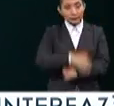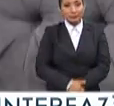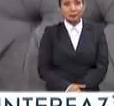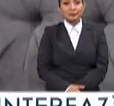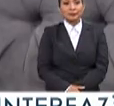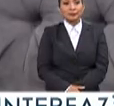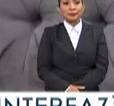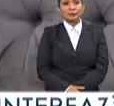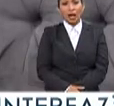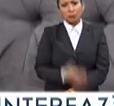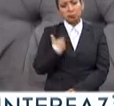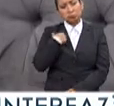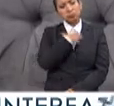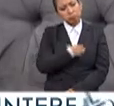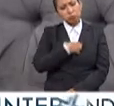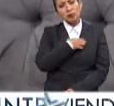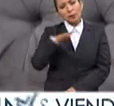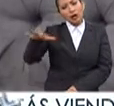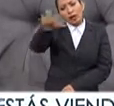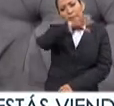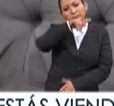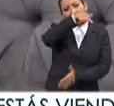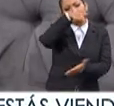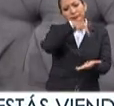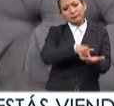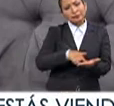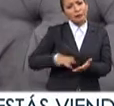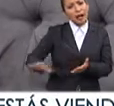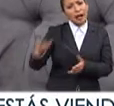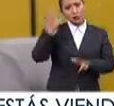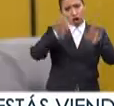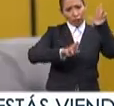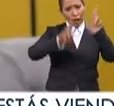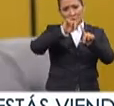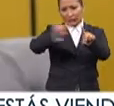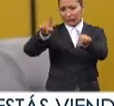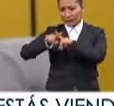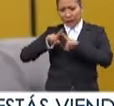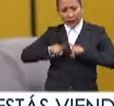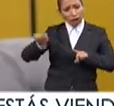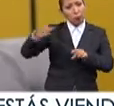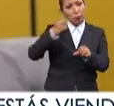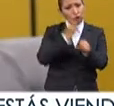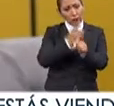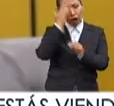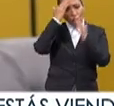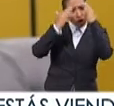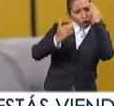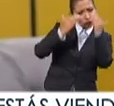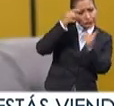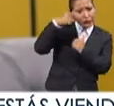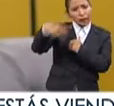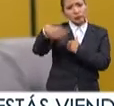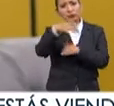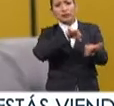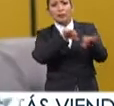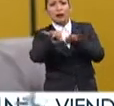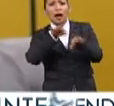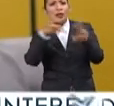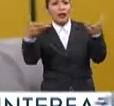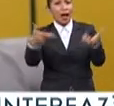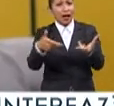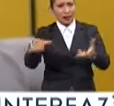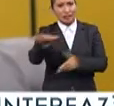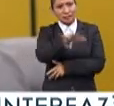bueno muy contenta porque es un espacio donde de normalistas donde se tienen la oportunidad de conocer los trabajos que están